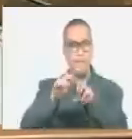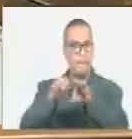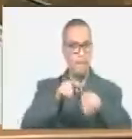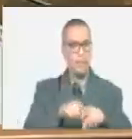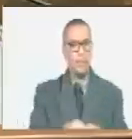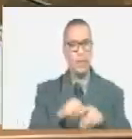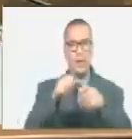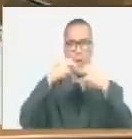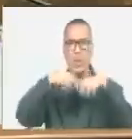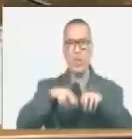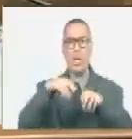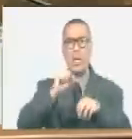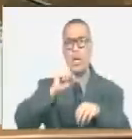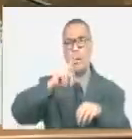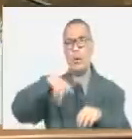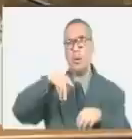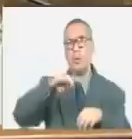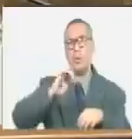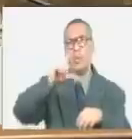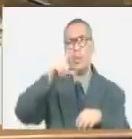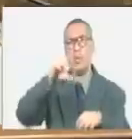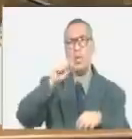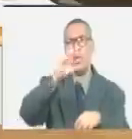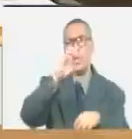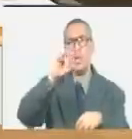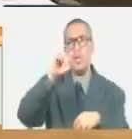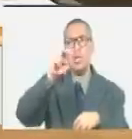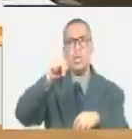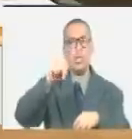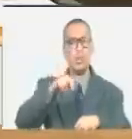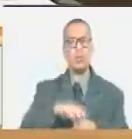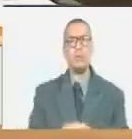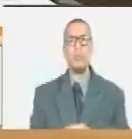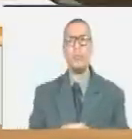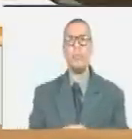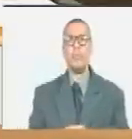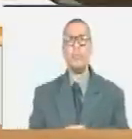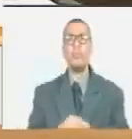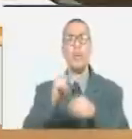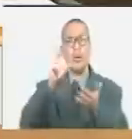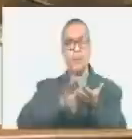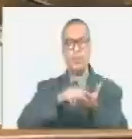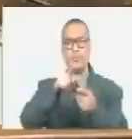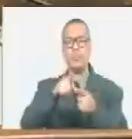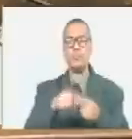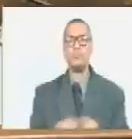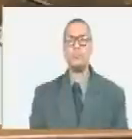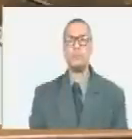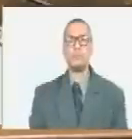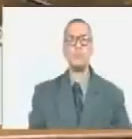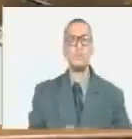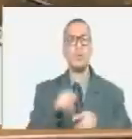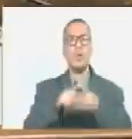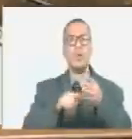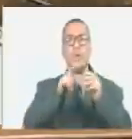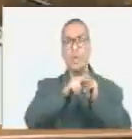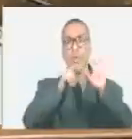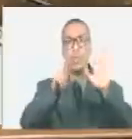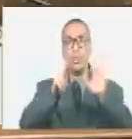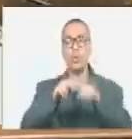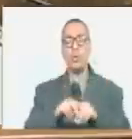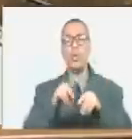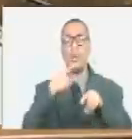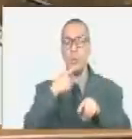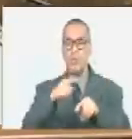manera. Epígrafe, apelación. Es todo, presidente. En consideración el epígrafe. Aprobado. Siguiente. 88.